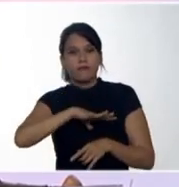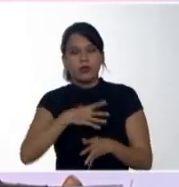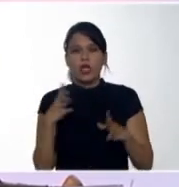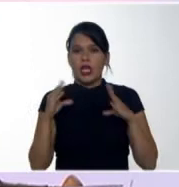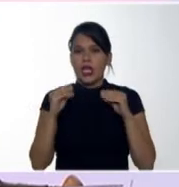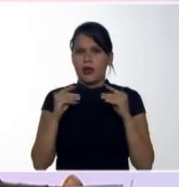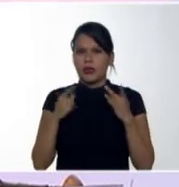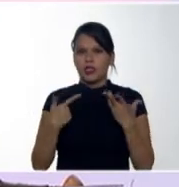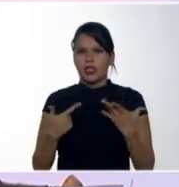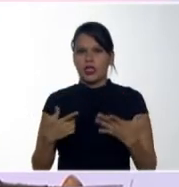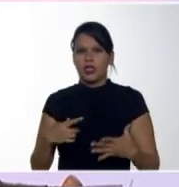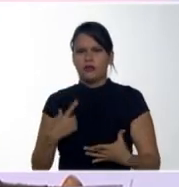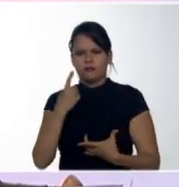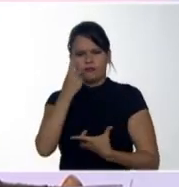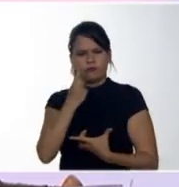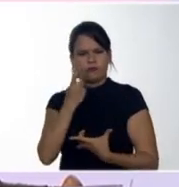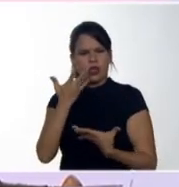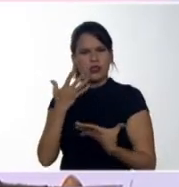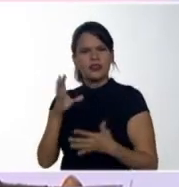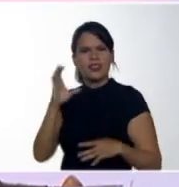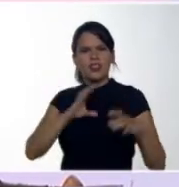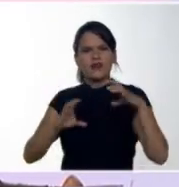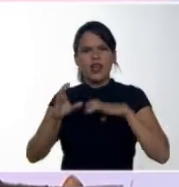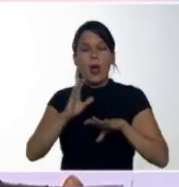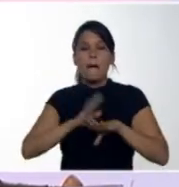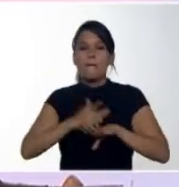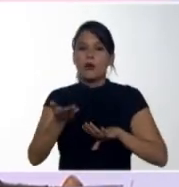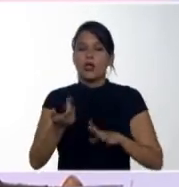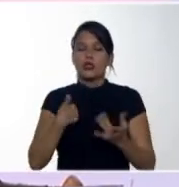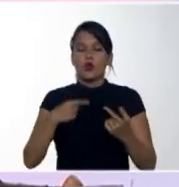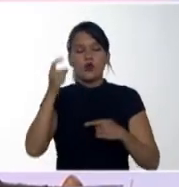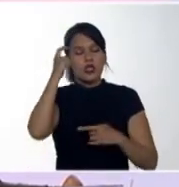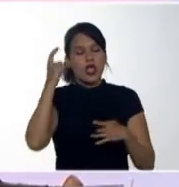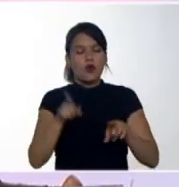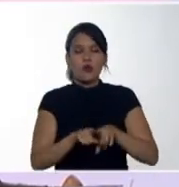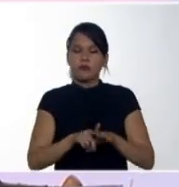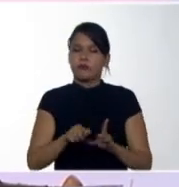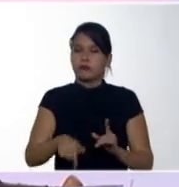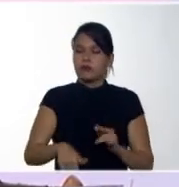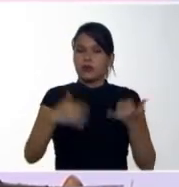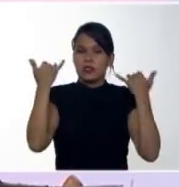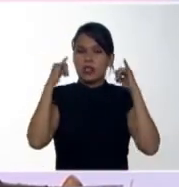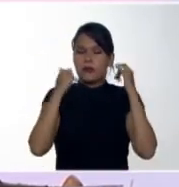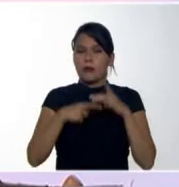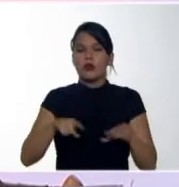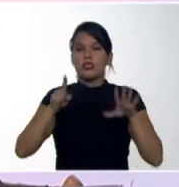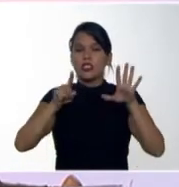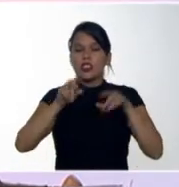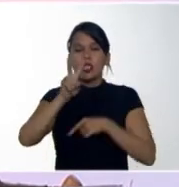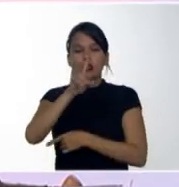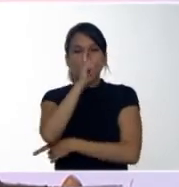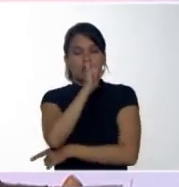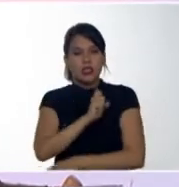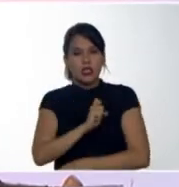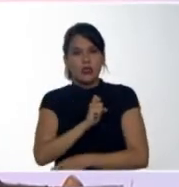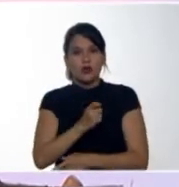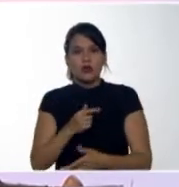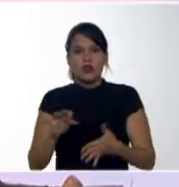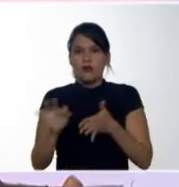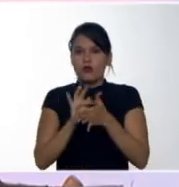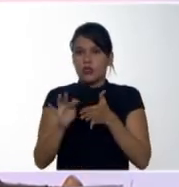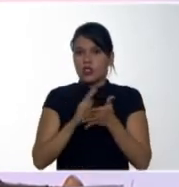acerca de nuestro carácter científico. Por eso, tal día como hoy celebramos 62 años de fundación del